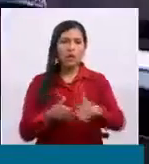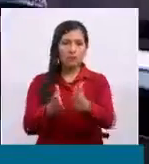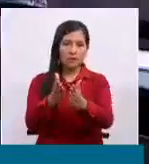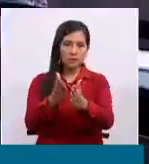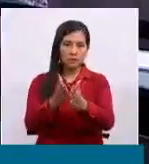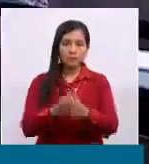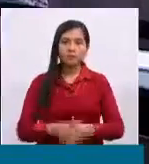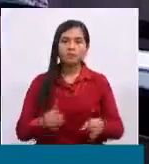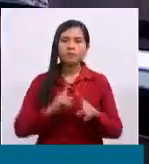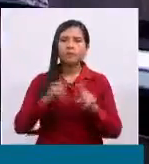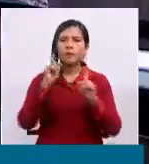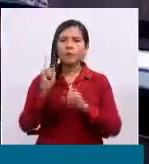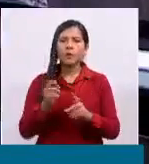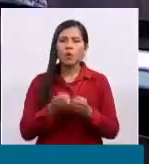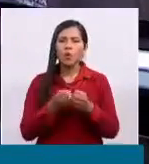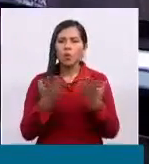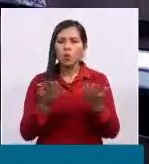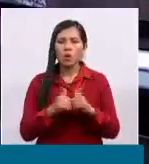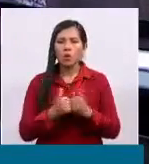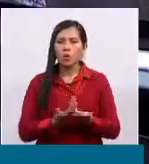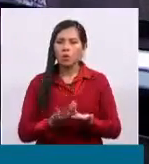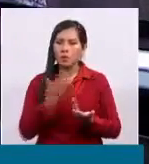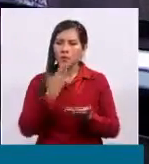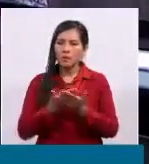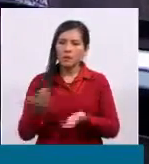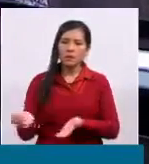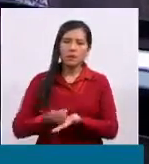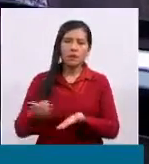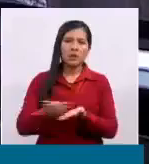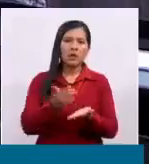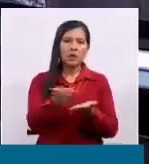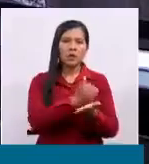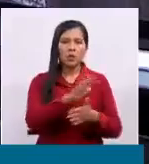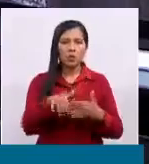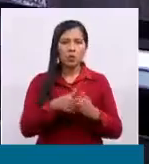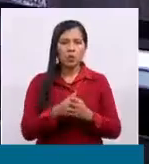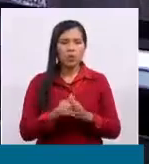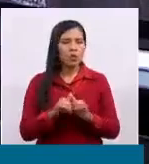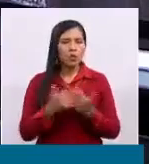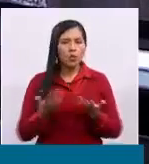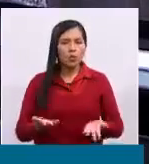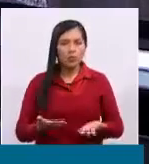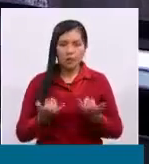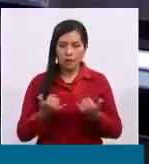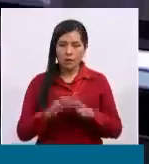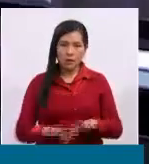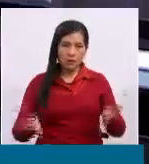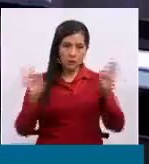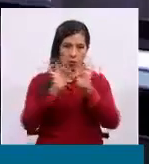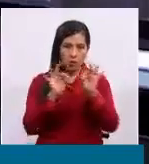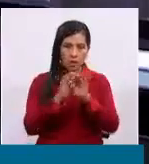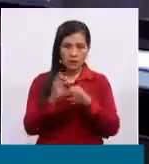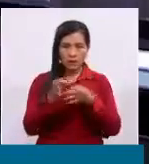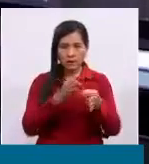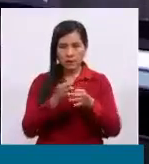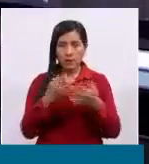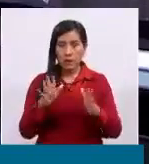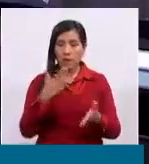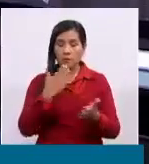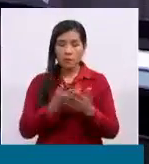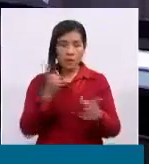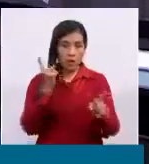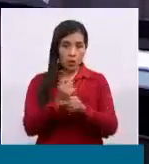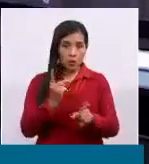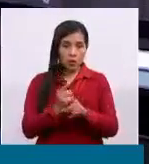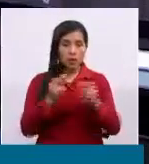nivel de recaudaciones, Gonzalo? Porque es muy importante saber cómo está la recaudación, si se está cumpliendo